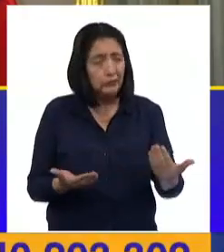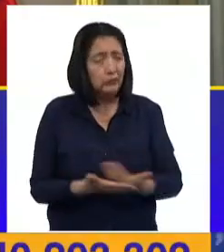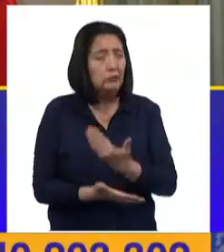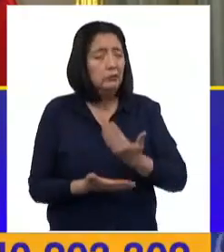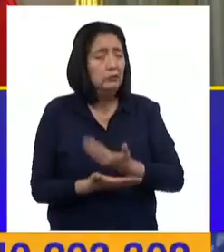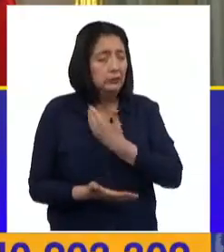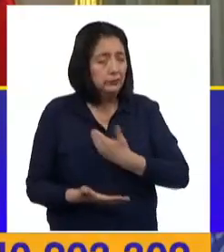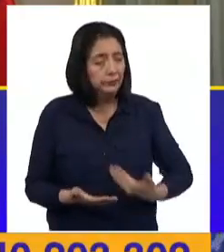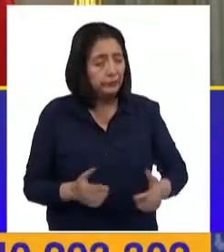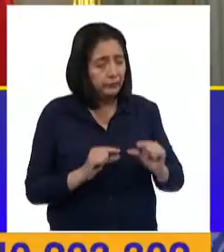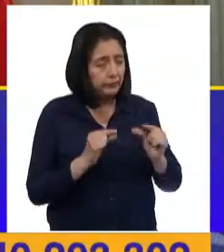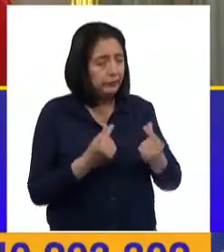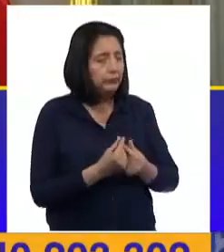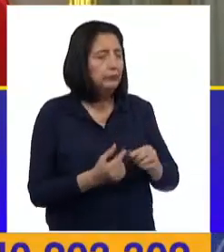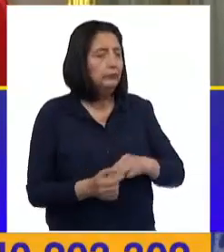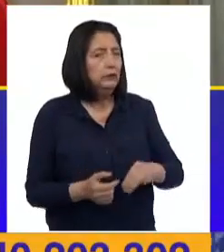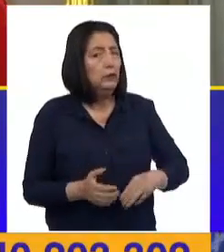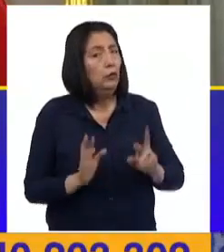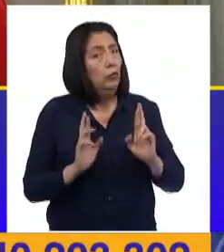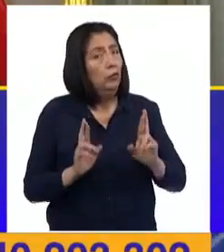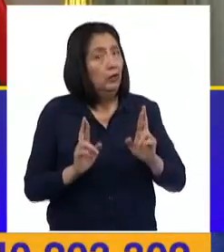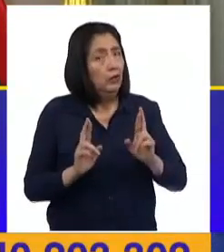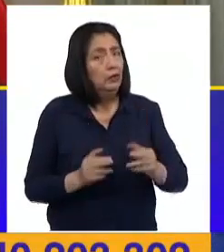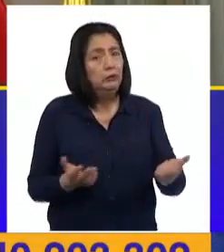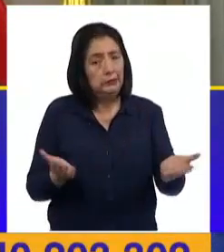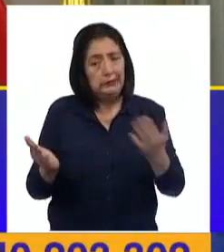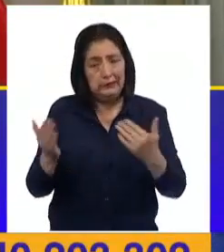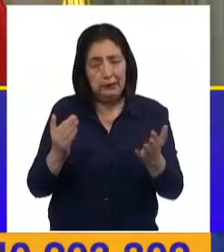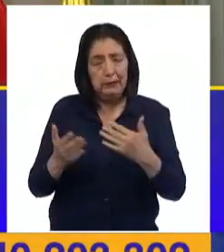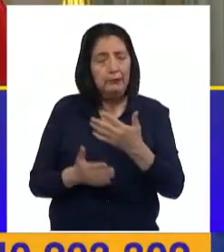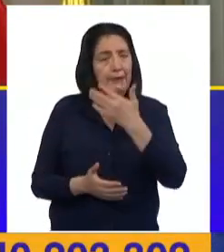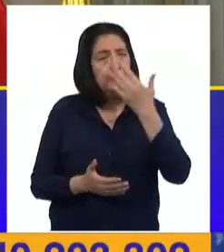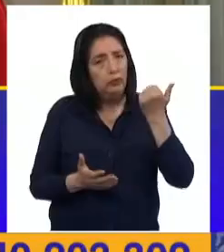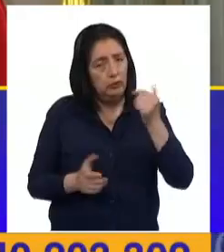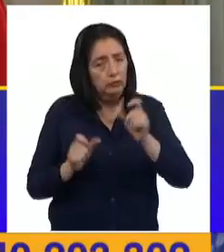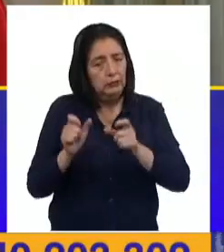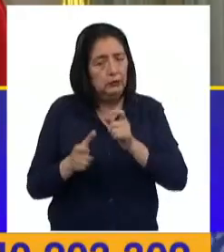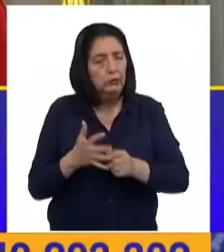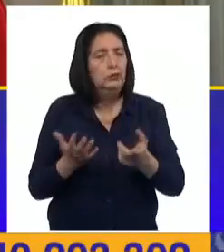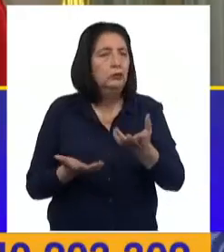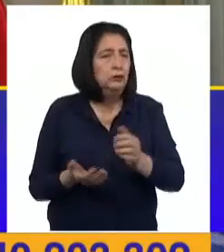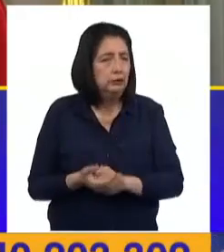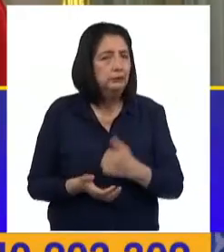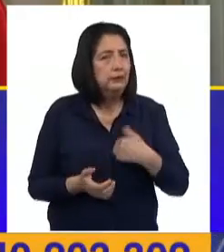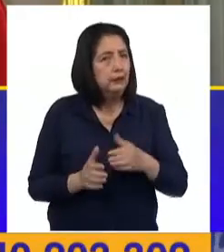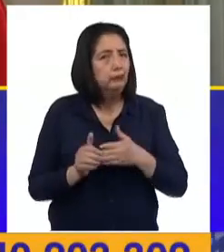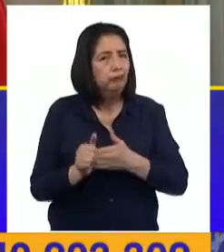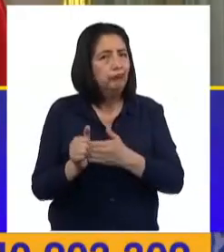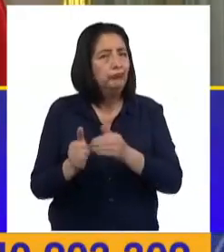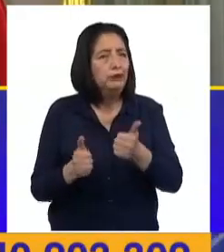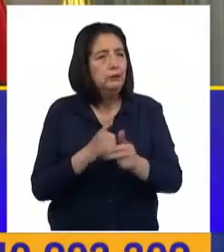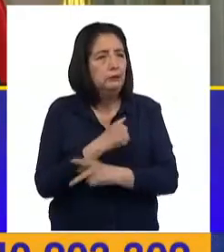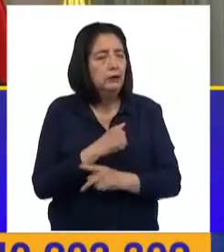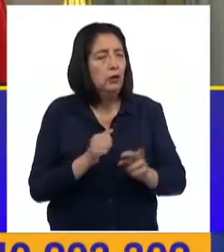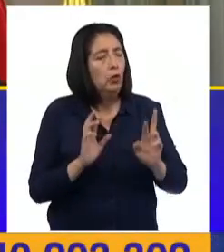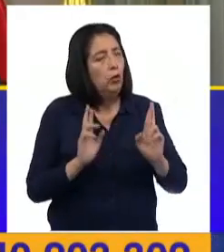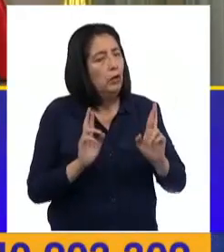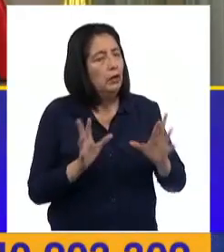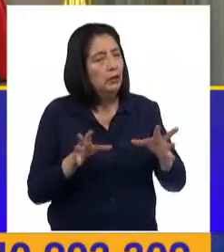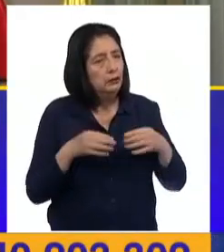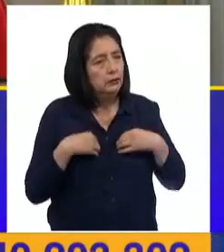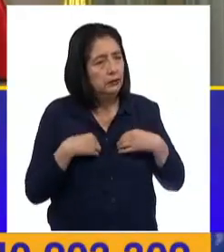que esperemos pueda convocar a las mejores cartas para poder llevar bien nuestro país. Ojalá acepte, ¿no?, el